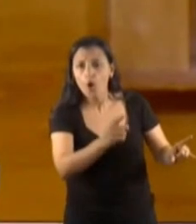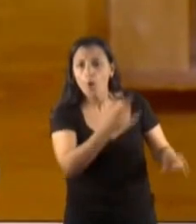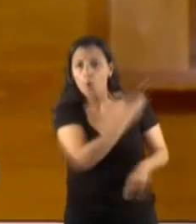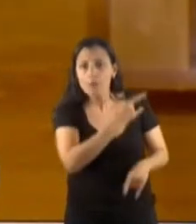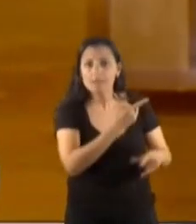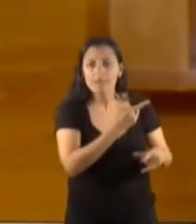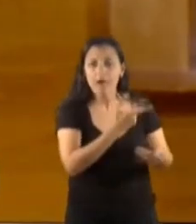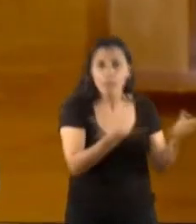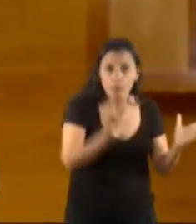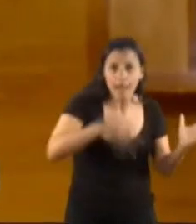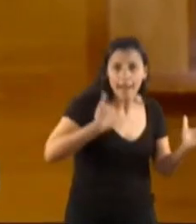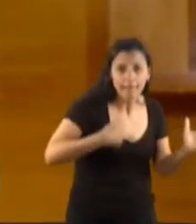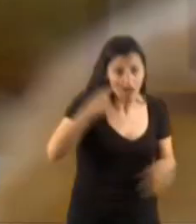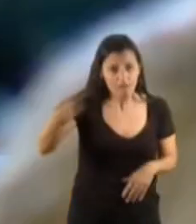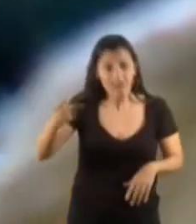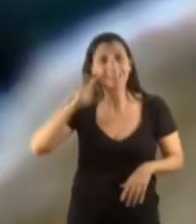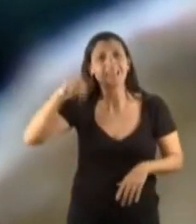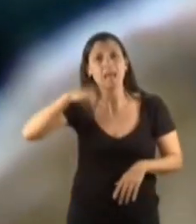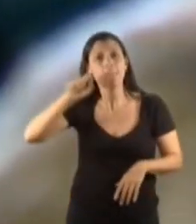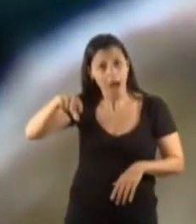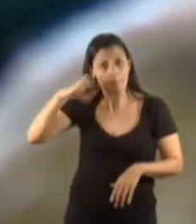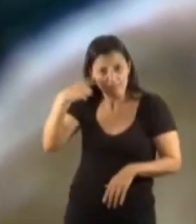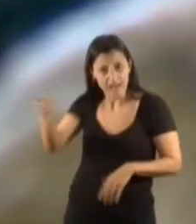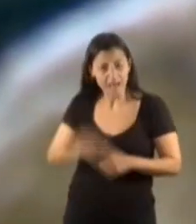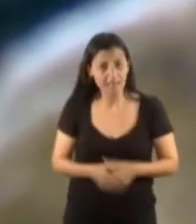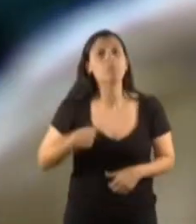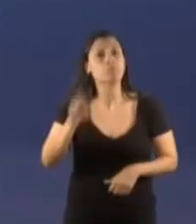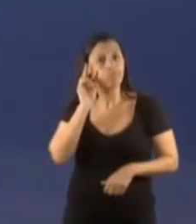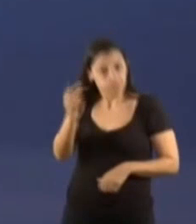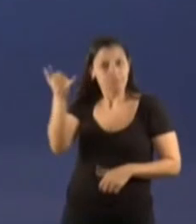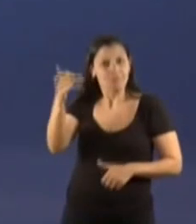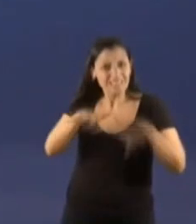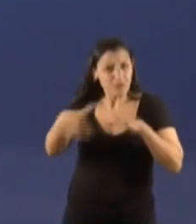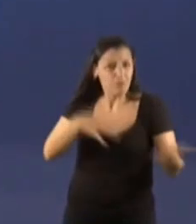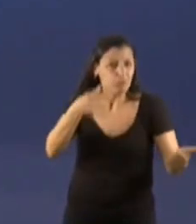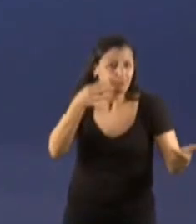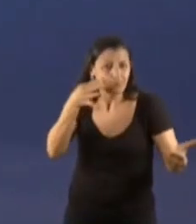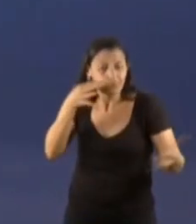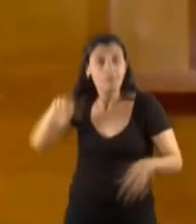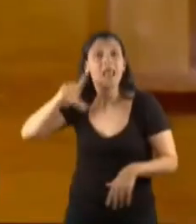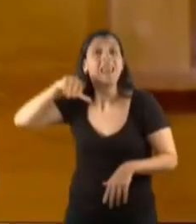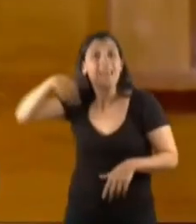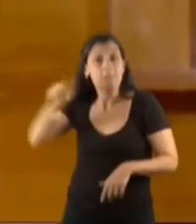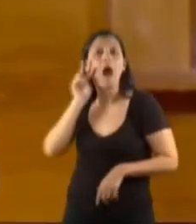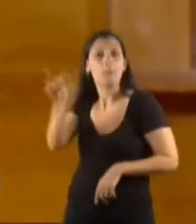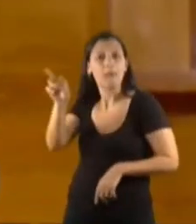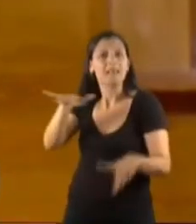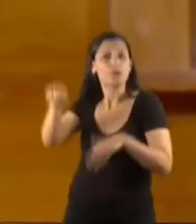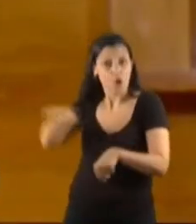yo he visto cómo están reparando al ducha dos y vi cómo están poniendo en Lima El prototipo